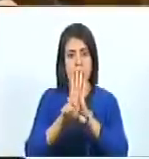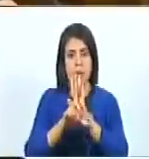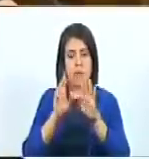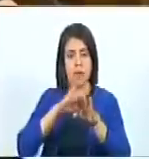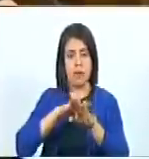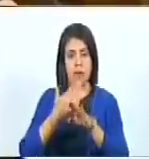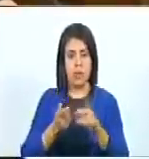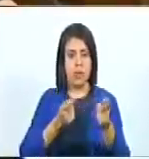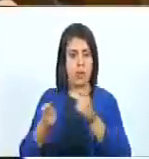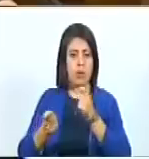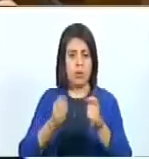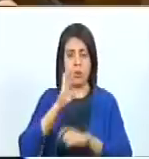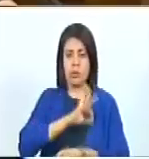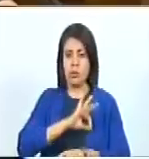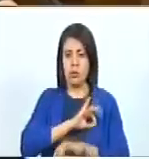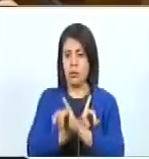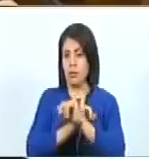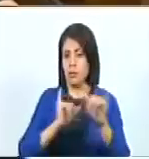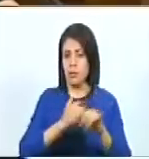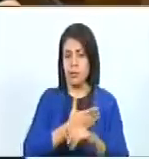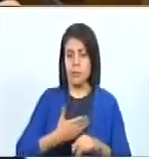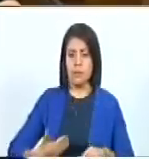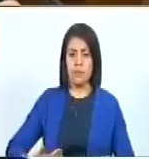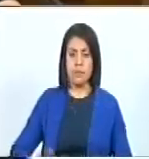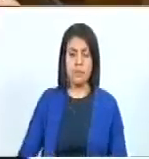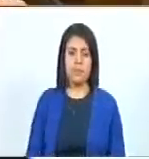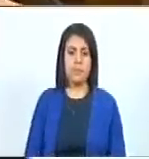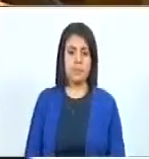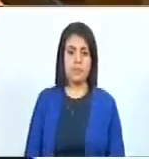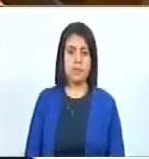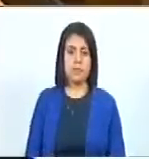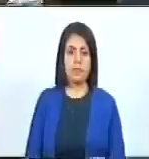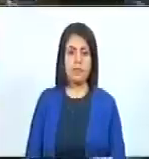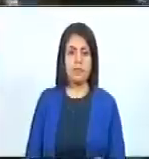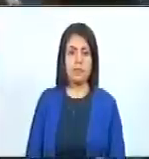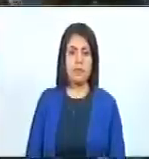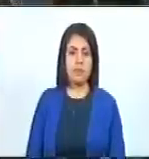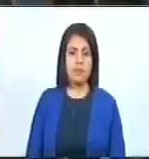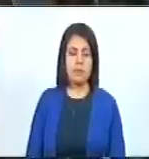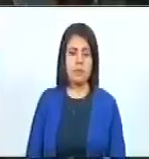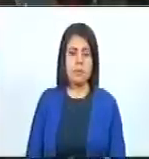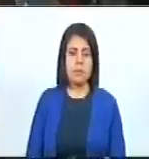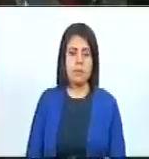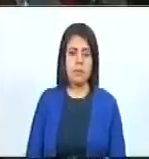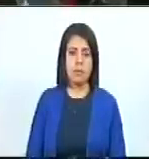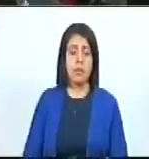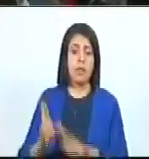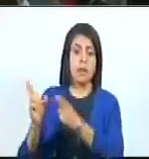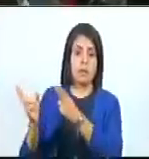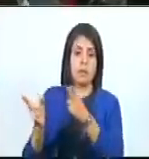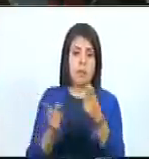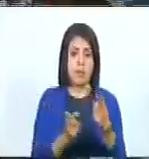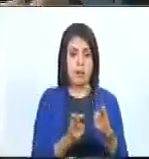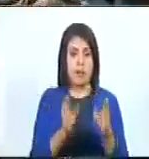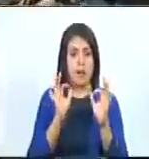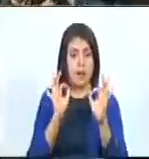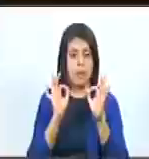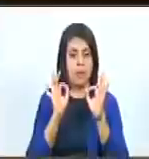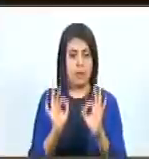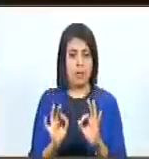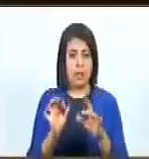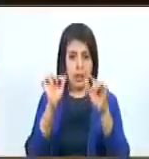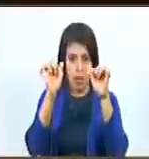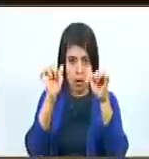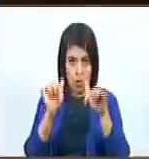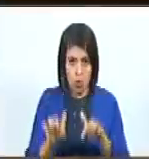orgánica de contraloría social. Esto se va a no persigir. Son nuestros invitados e invitadas especiales